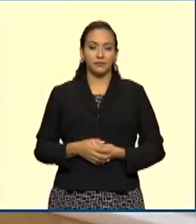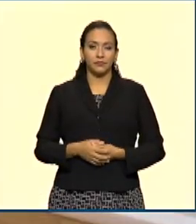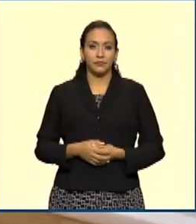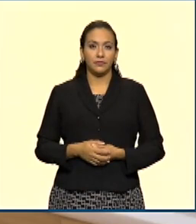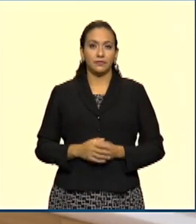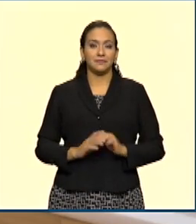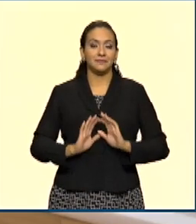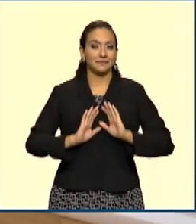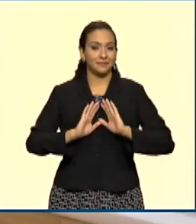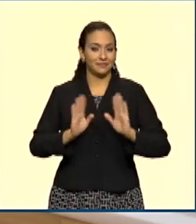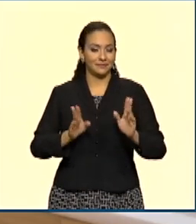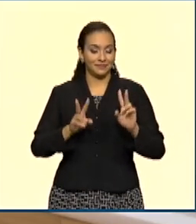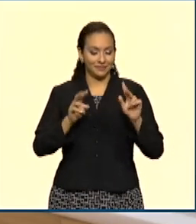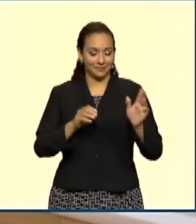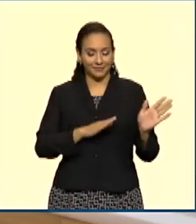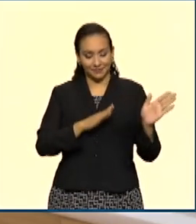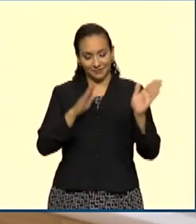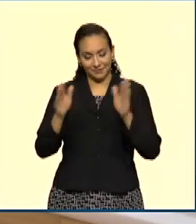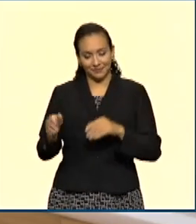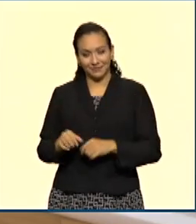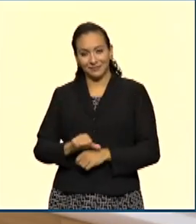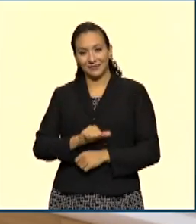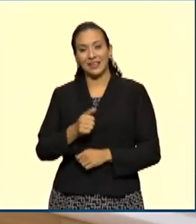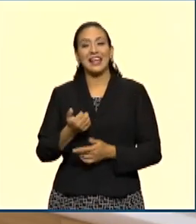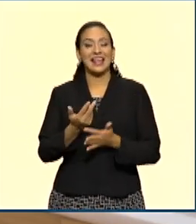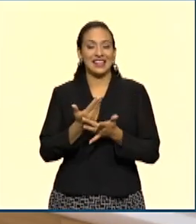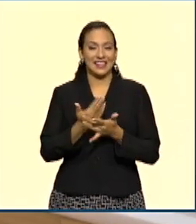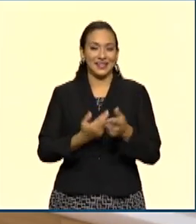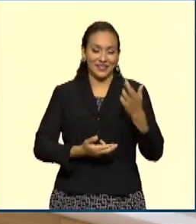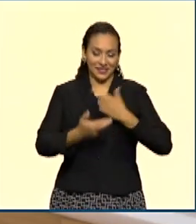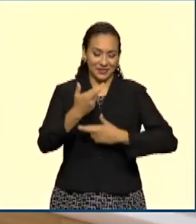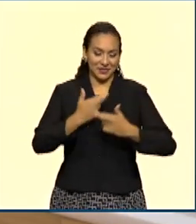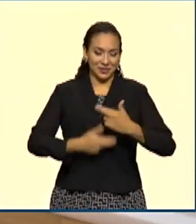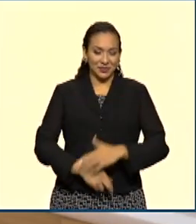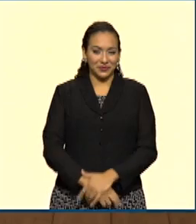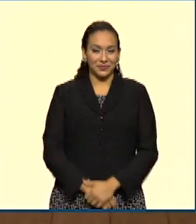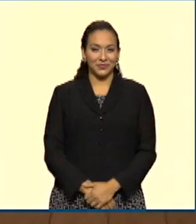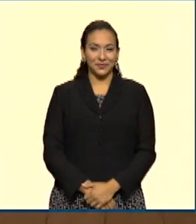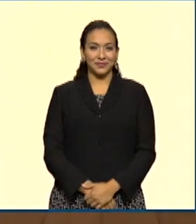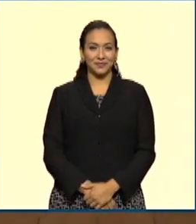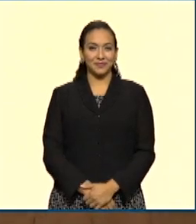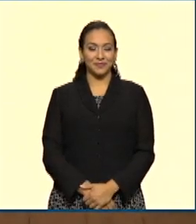Bueno, pues ahí este tema. Vámonos rápidamente a unos mensajes y regresamos con más.